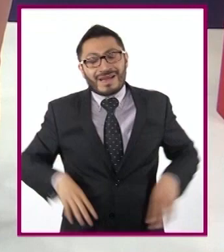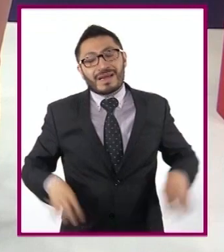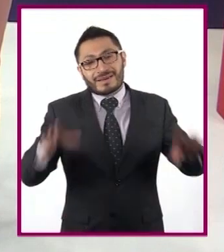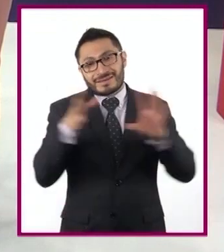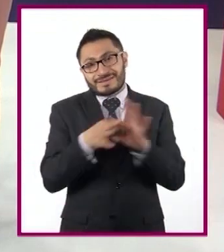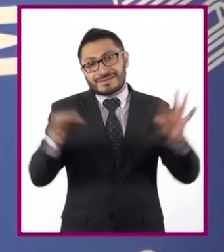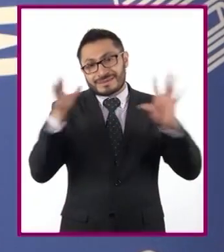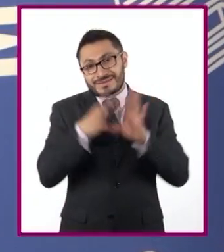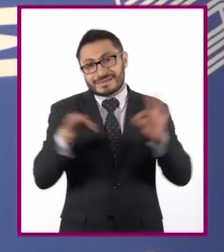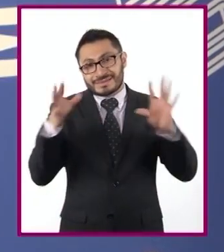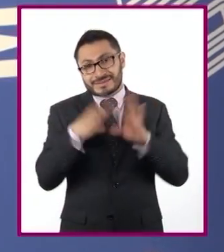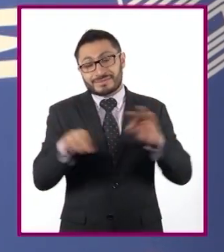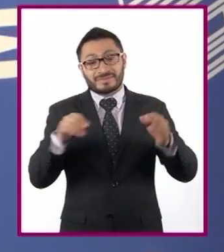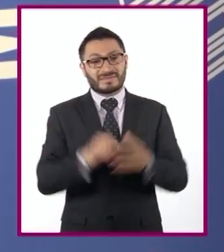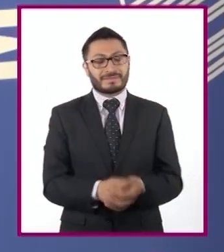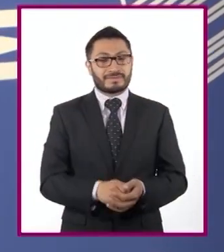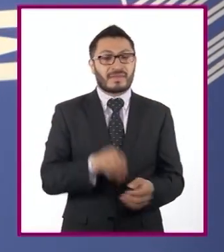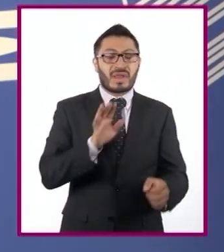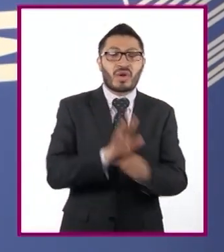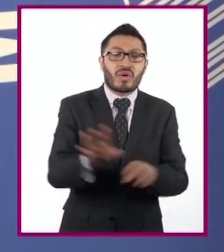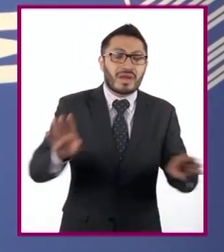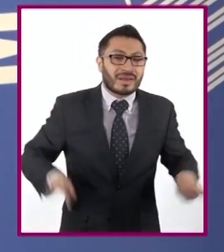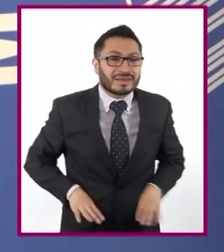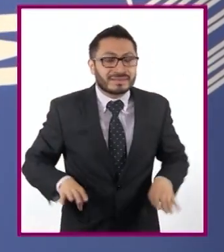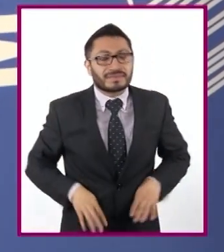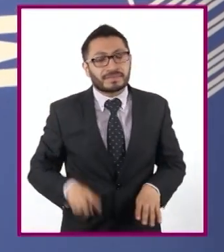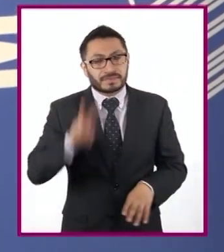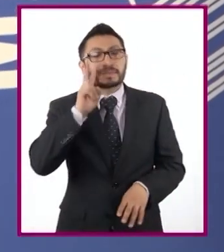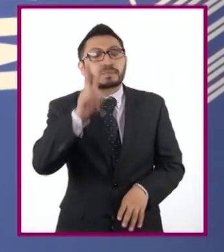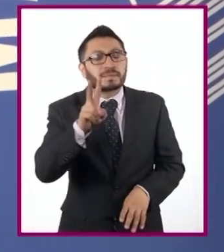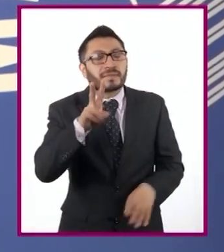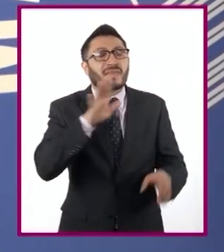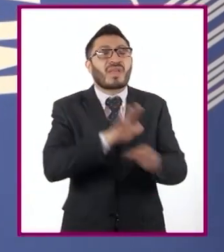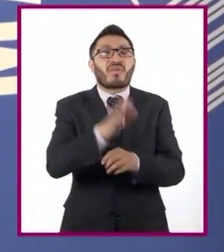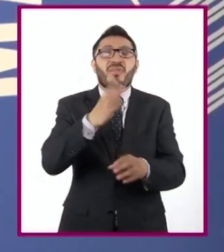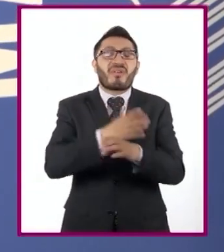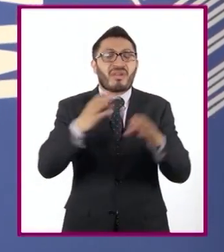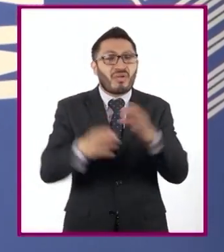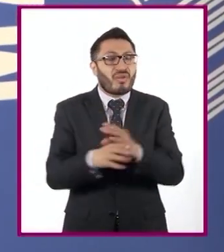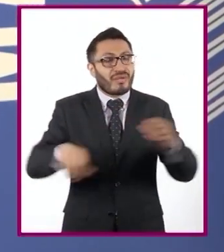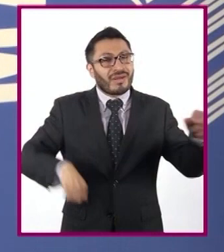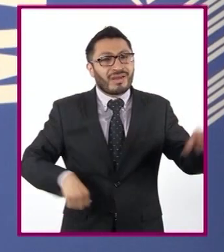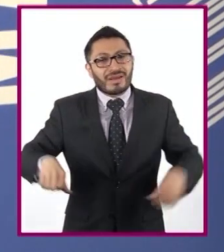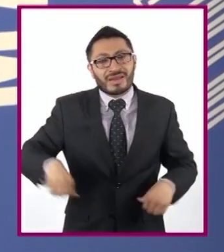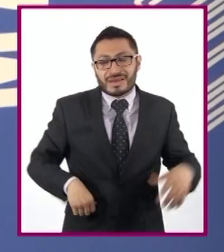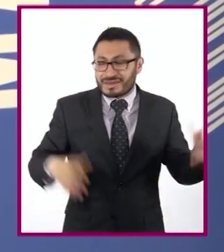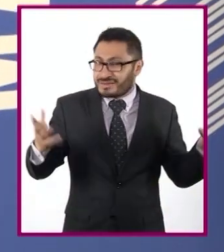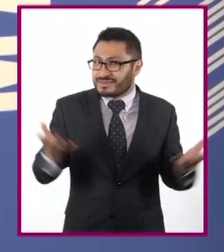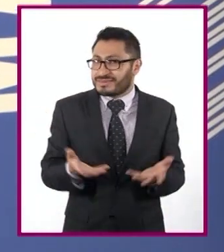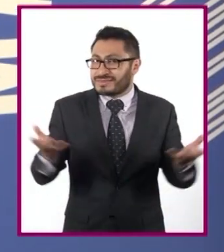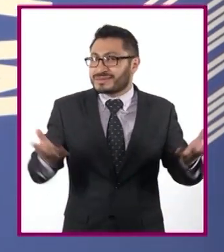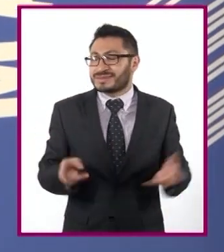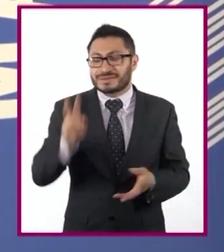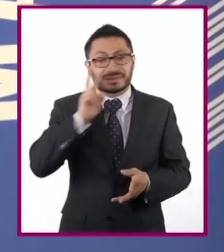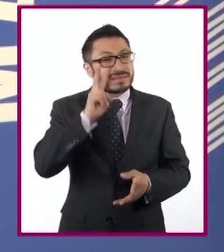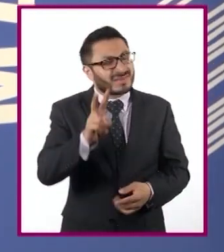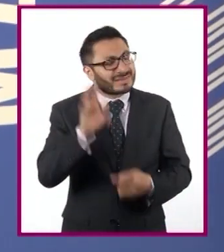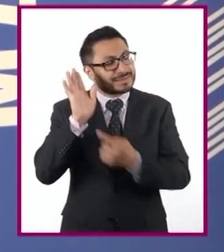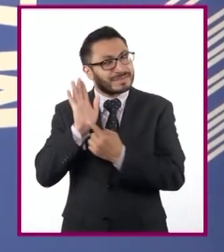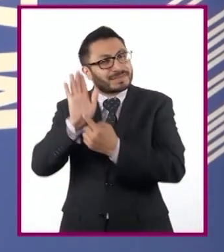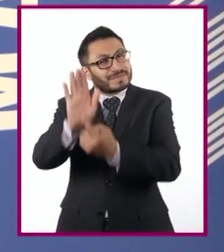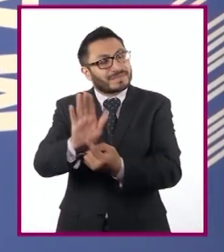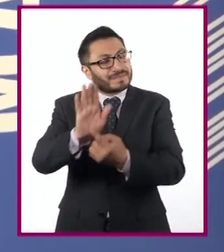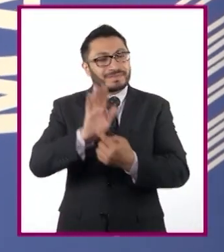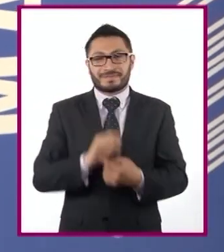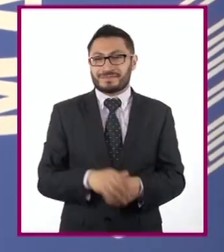explicando. ¿Qué personajes o objetos aparecen y qué acciones o actividades realizan? Veamos la imagen para que